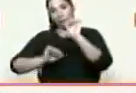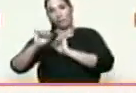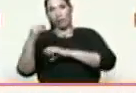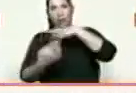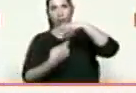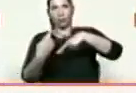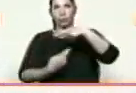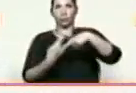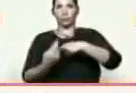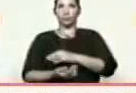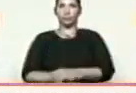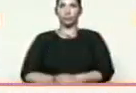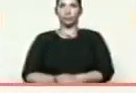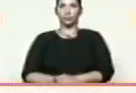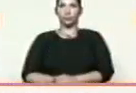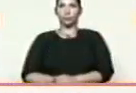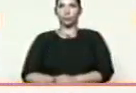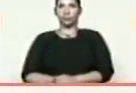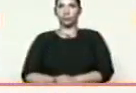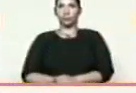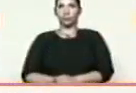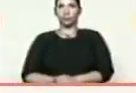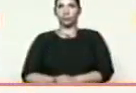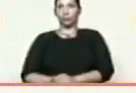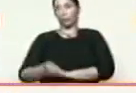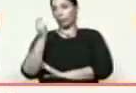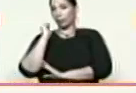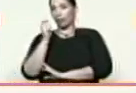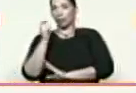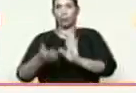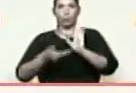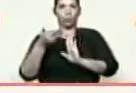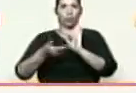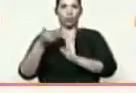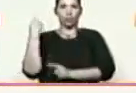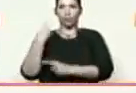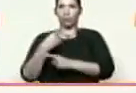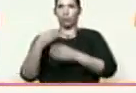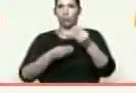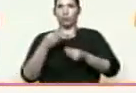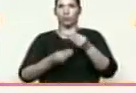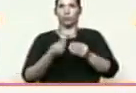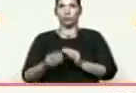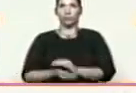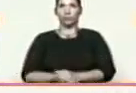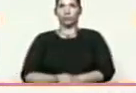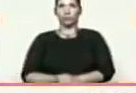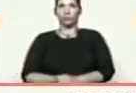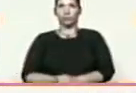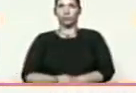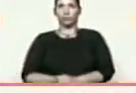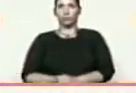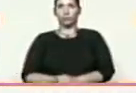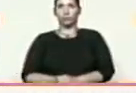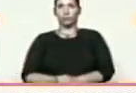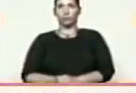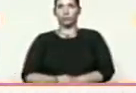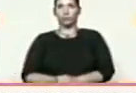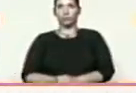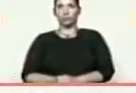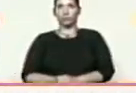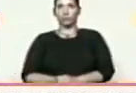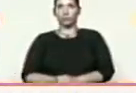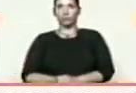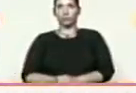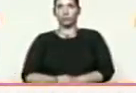son, compatriotas, a mi juicio, las tareas esenciales que nosotros tenemos. Y finalmente, nosotros